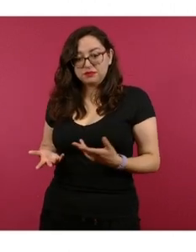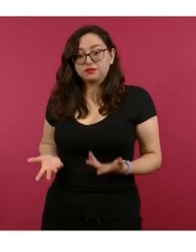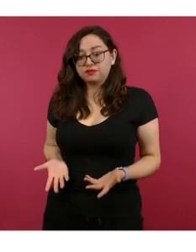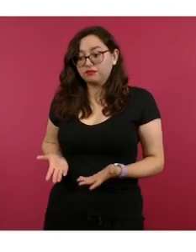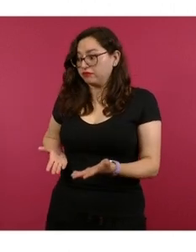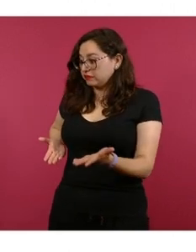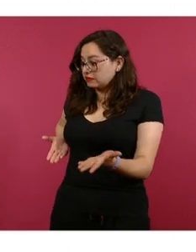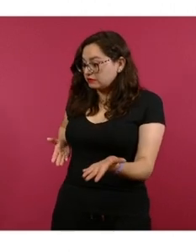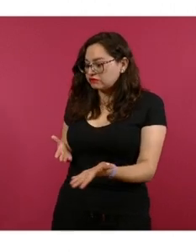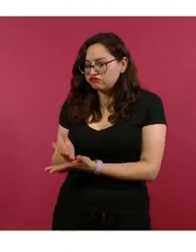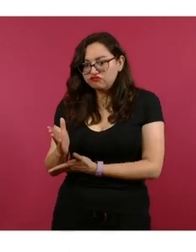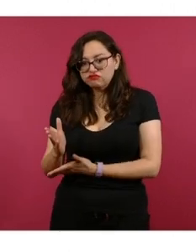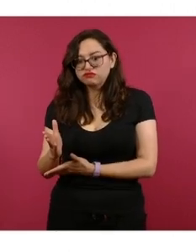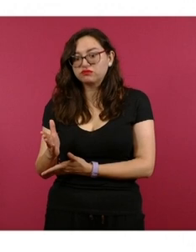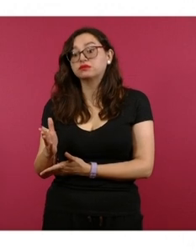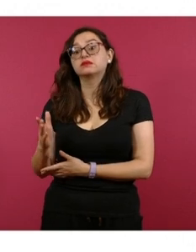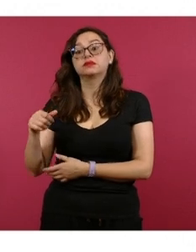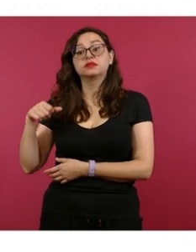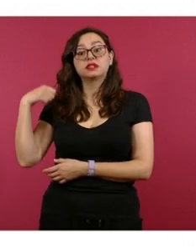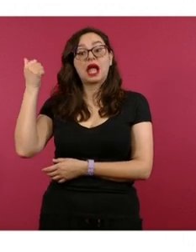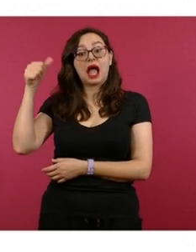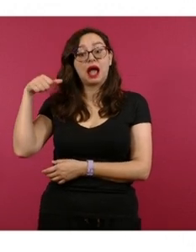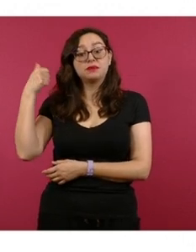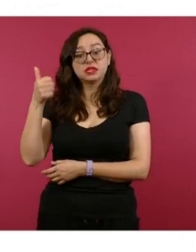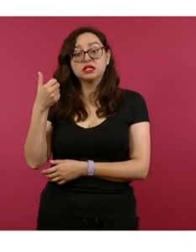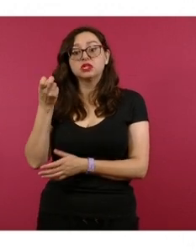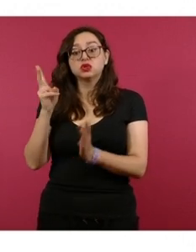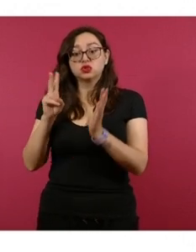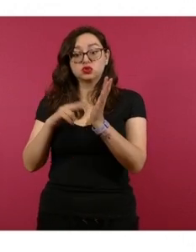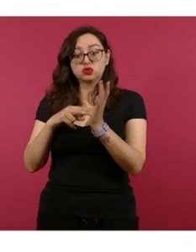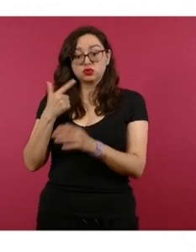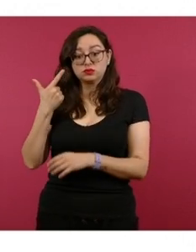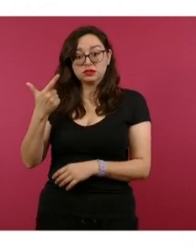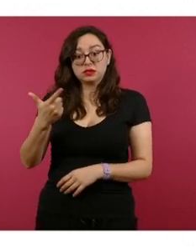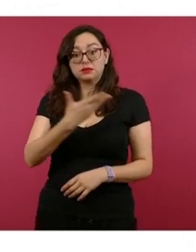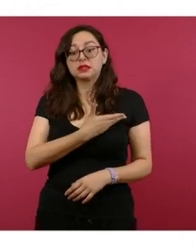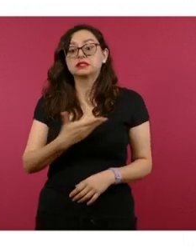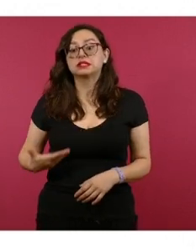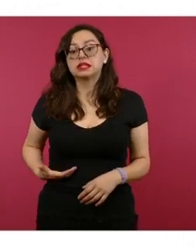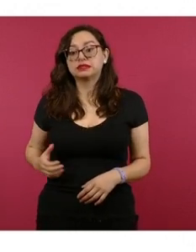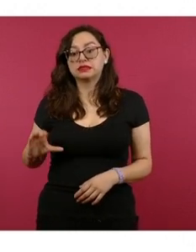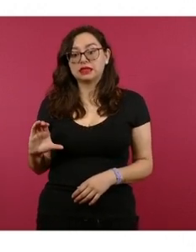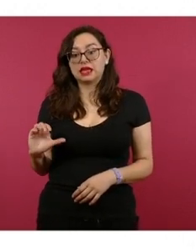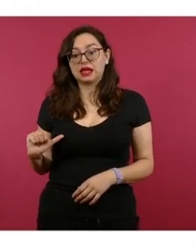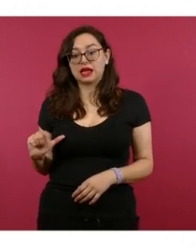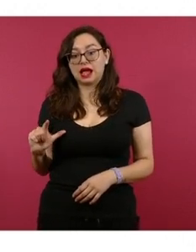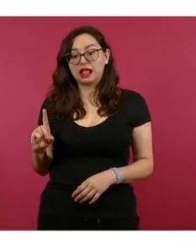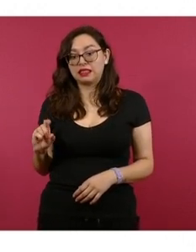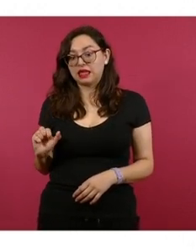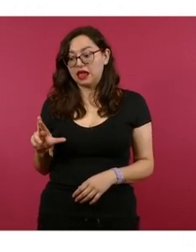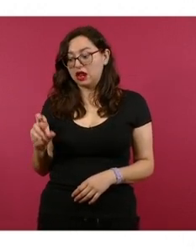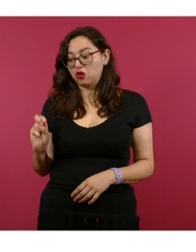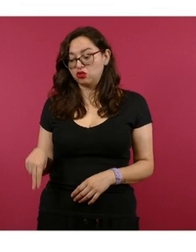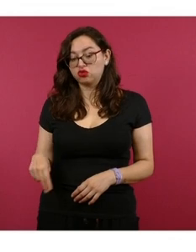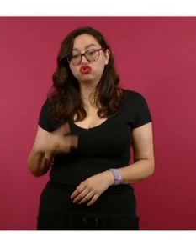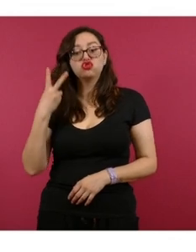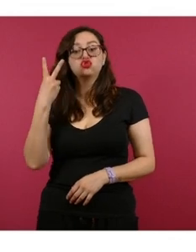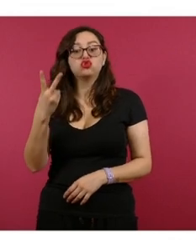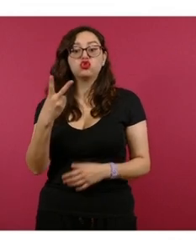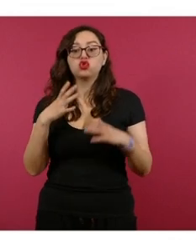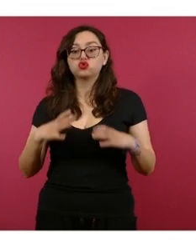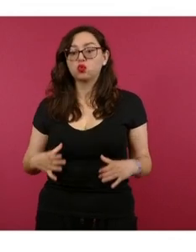encontrado dos cuerpos en abril de 2007, cuando era presidente Felipe Calderón, se suspendieron las acciones